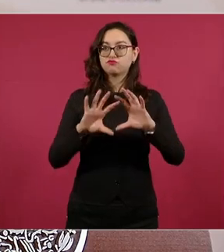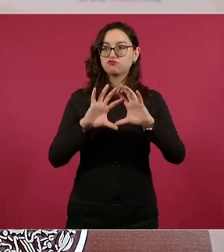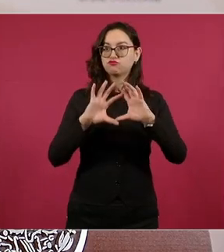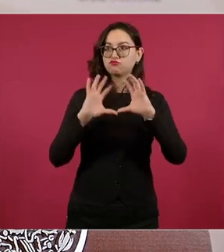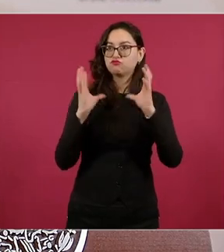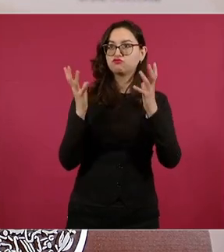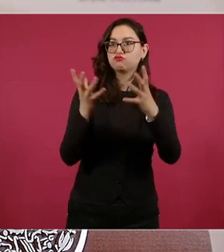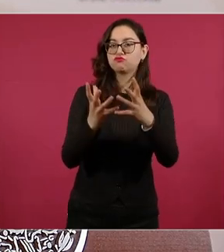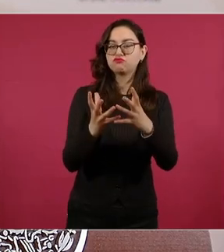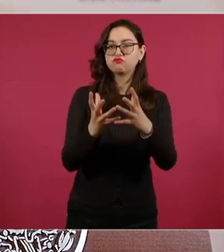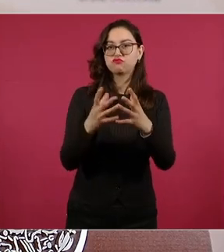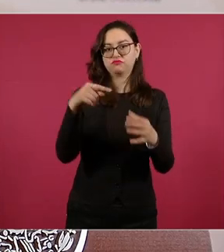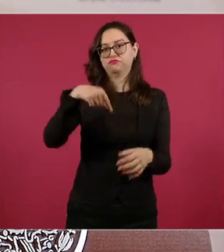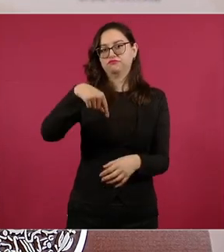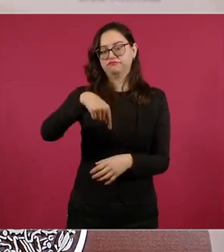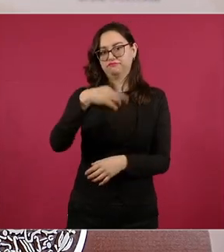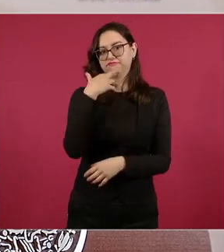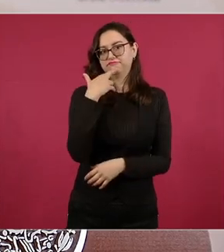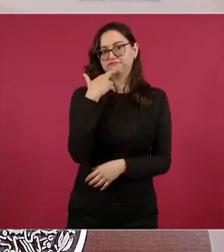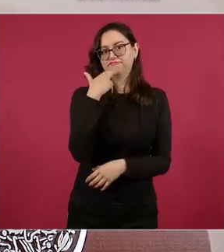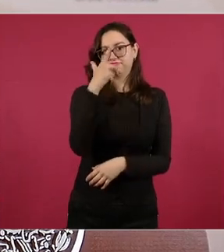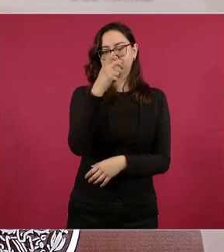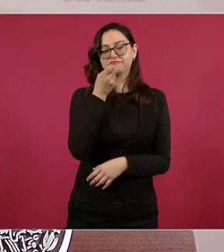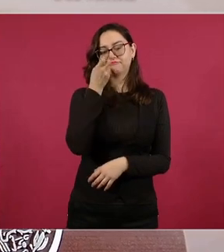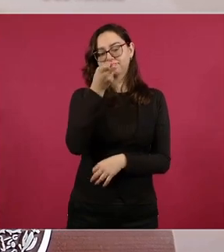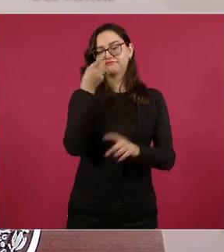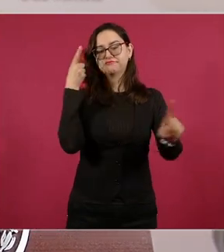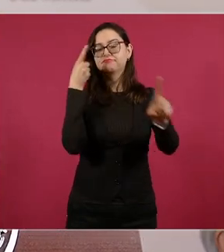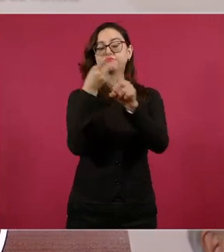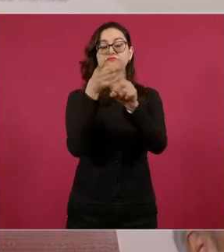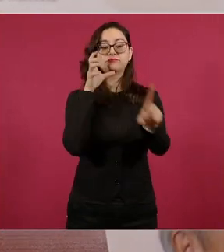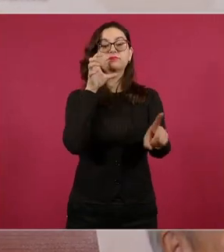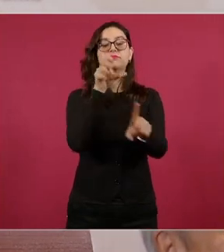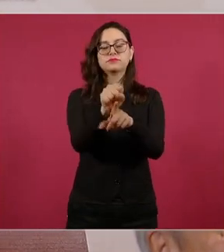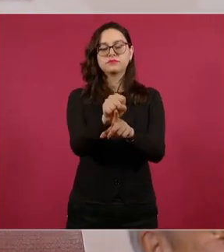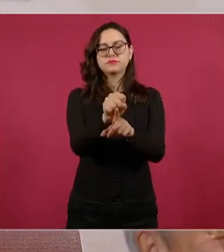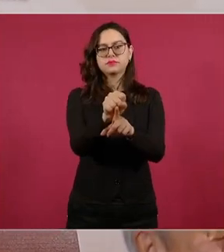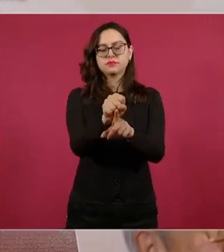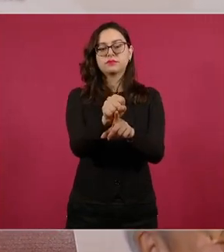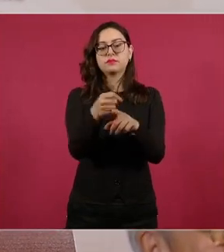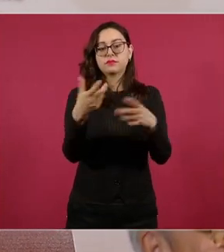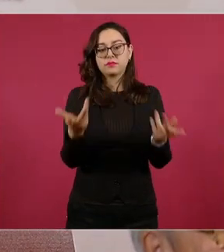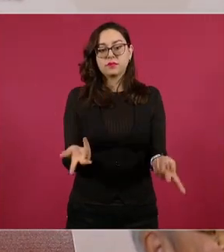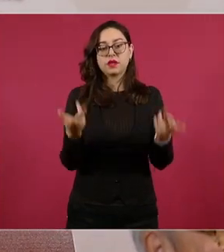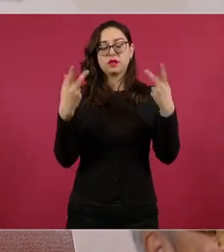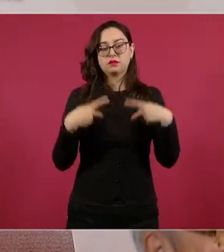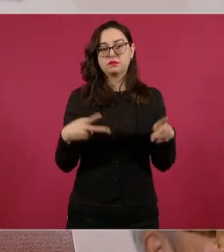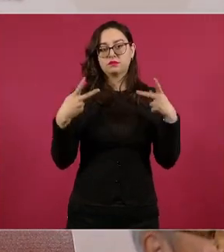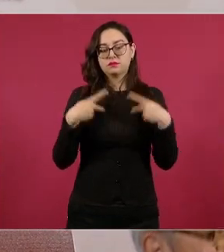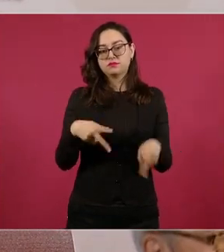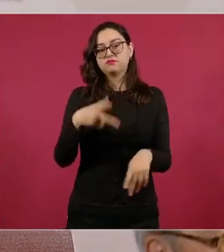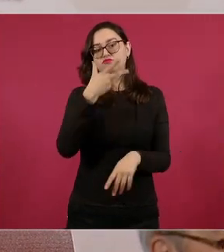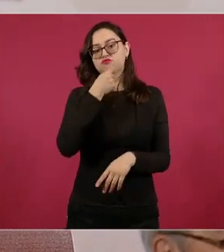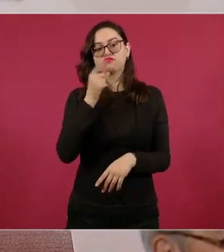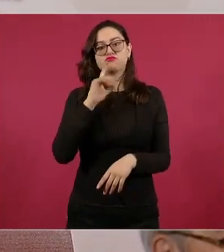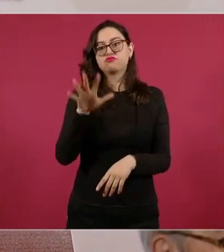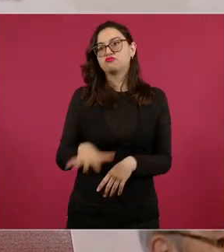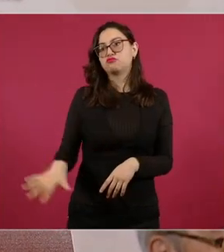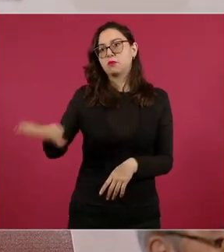para los mexicanos sin seguridad social.